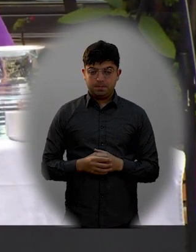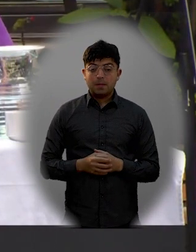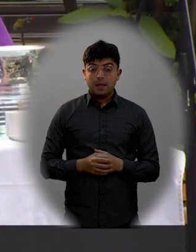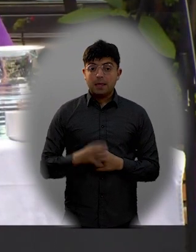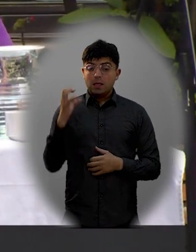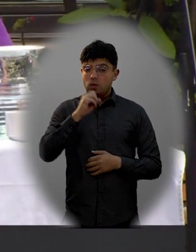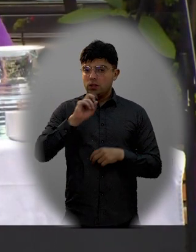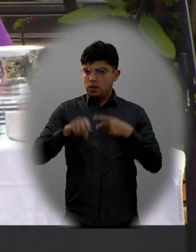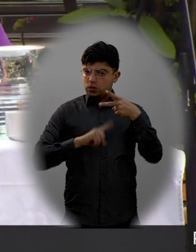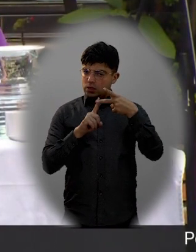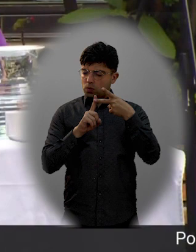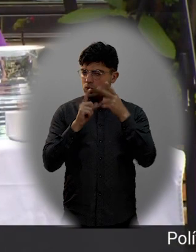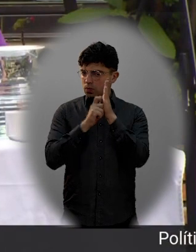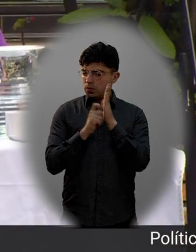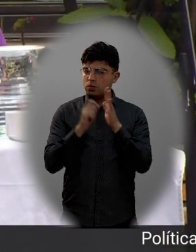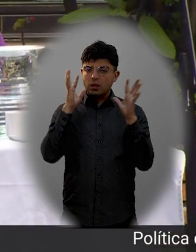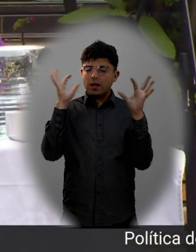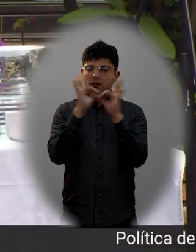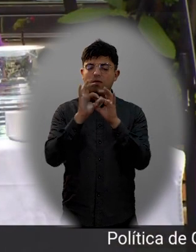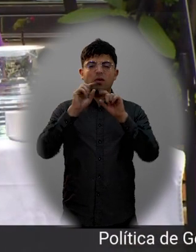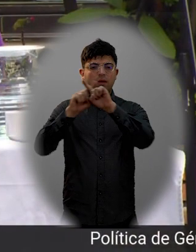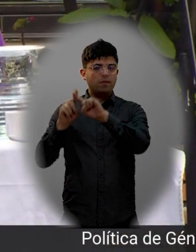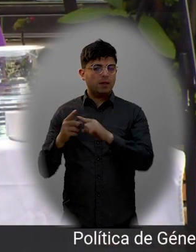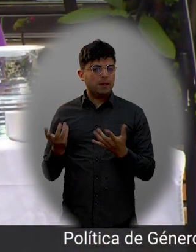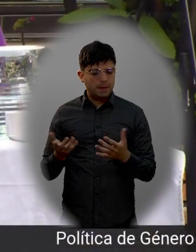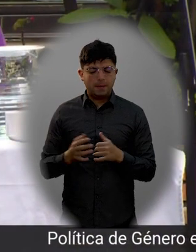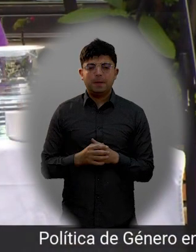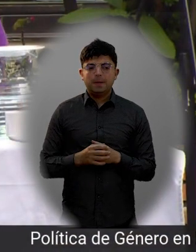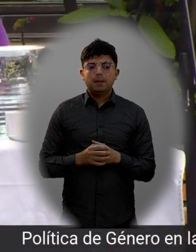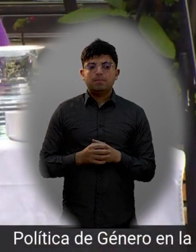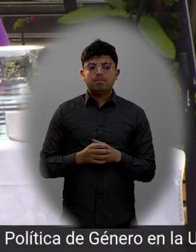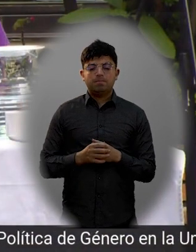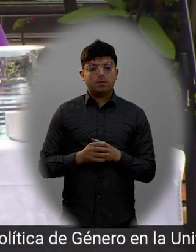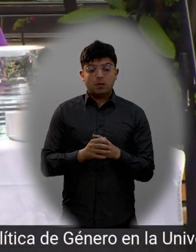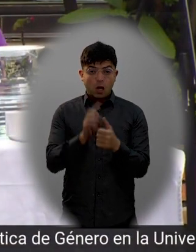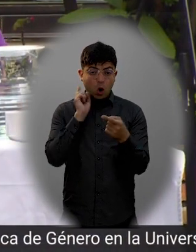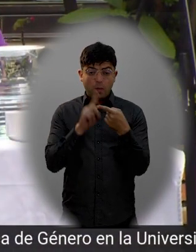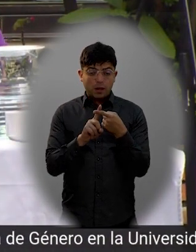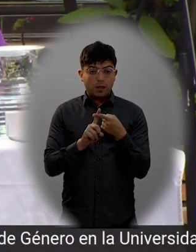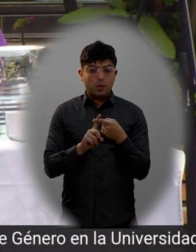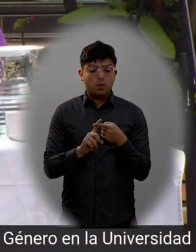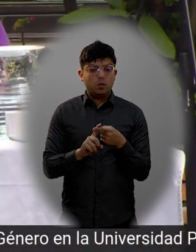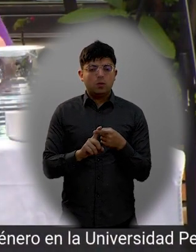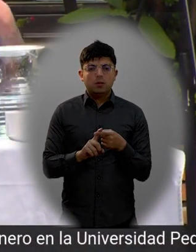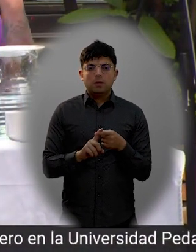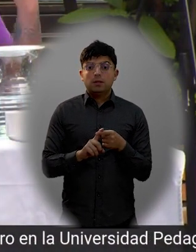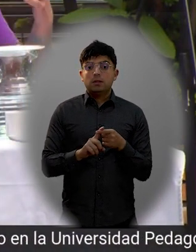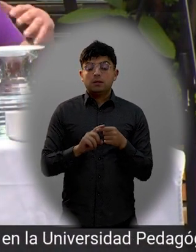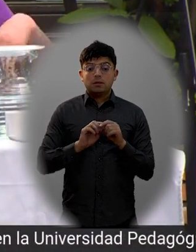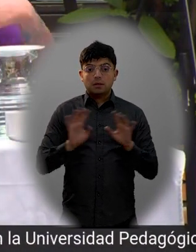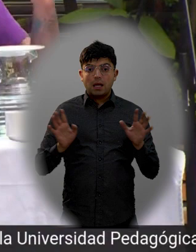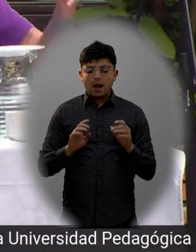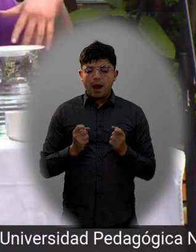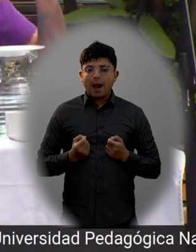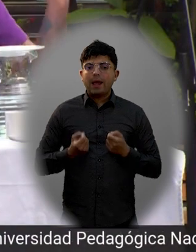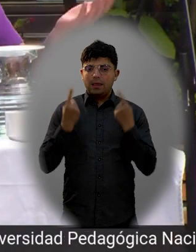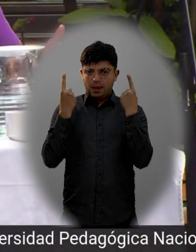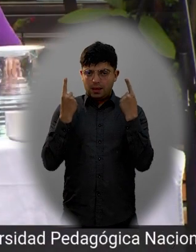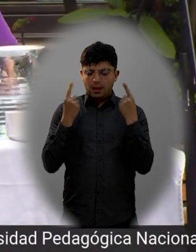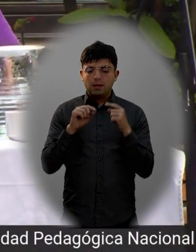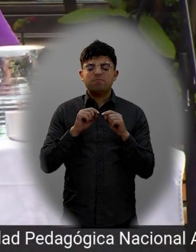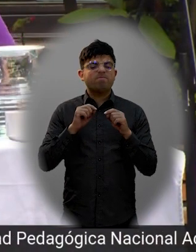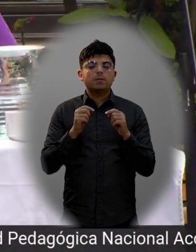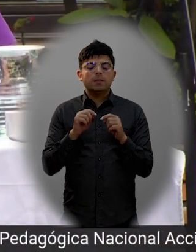un segundo punto sobre el enfoque diferencial es que no se trata simplemente de generar comprensiones sobre